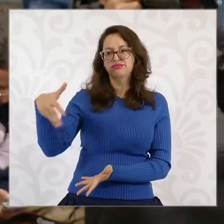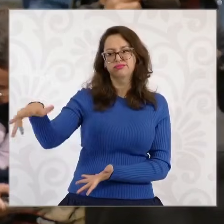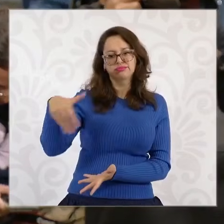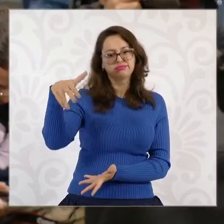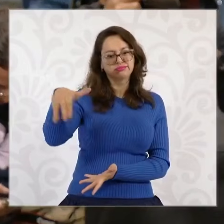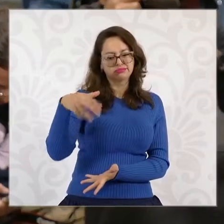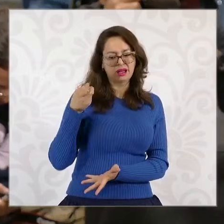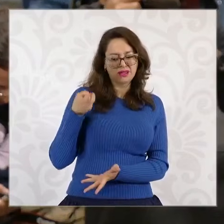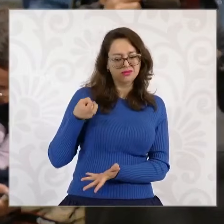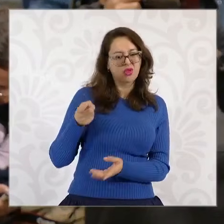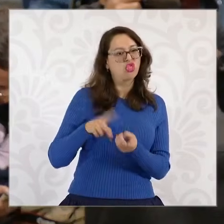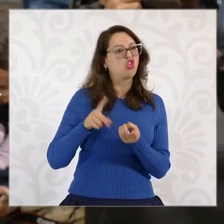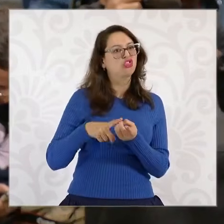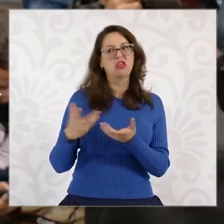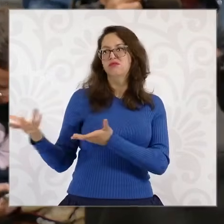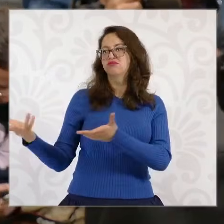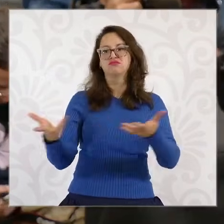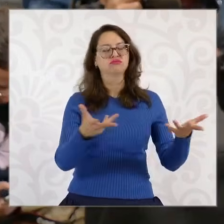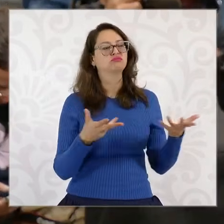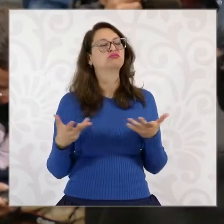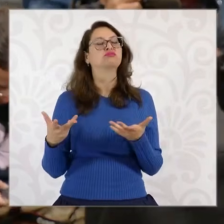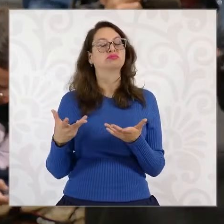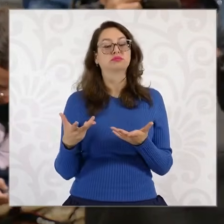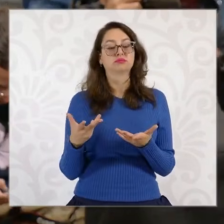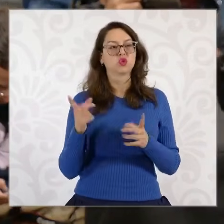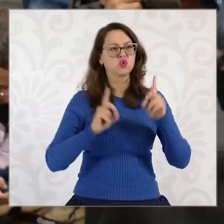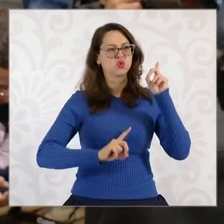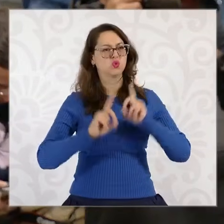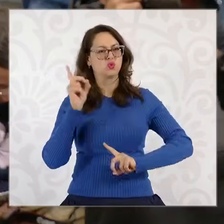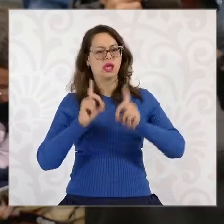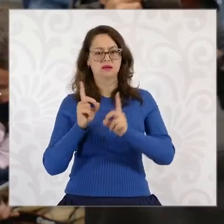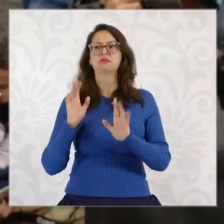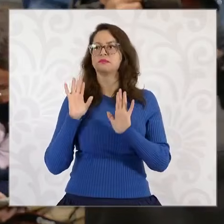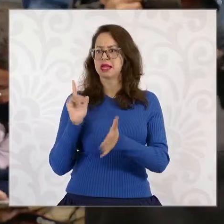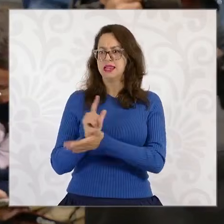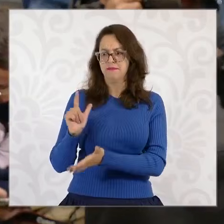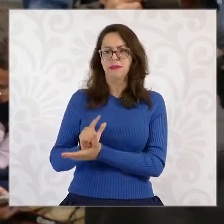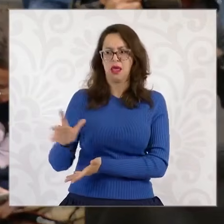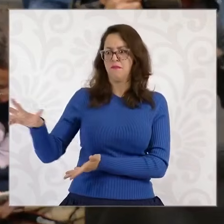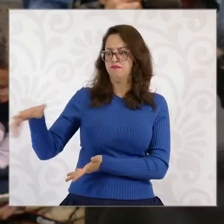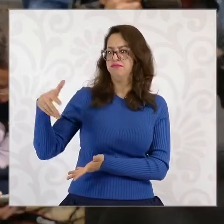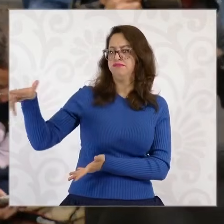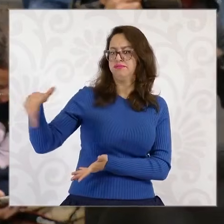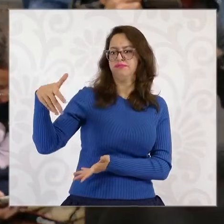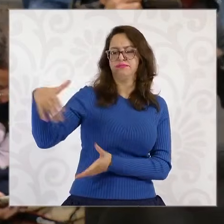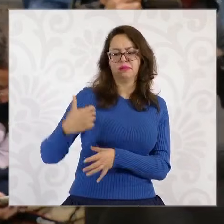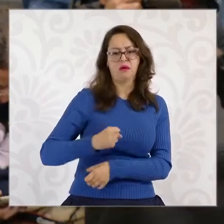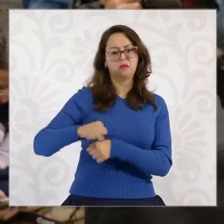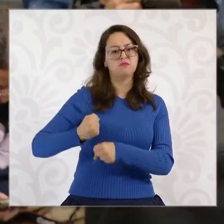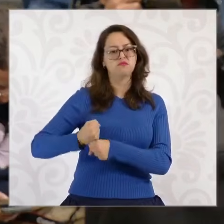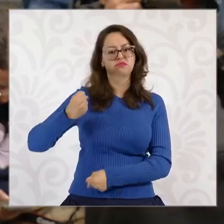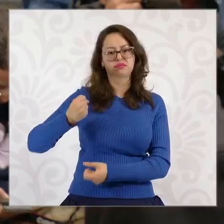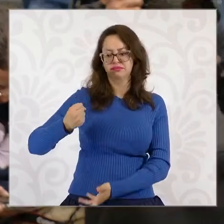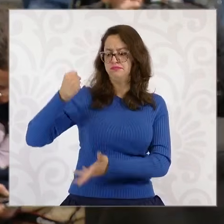disponiendo de lo que se ha recogido? Los desechos que ya se recogieron, se recolectaron, se empacaron al parecer en bolsas, ¿en